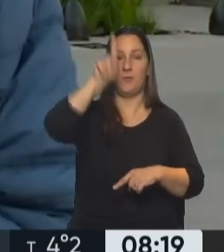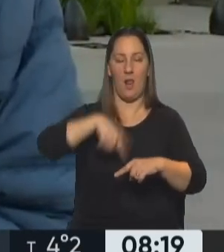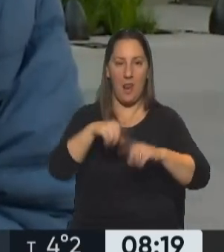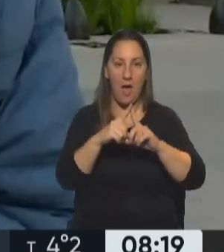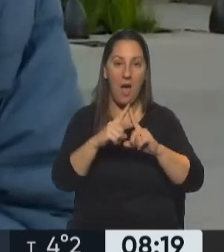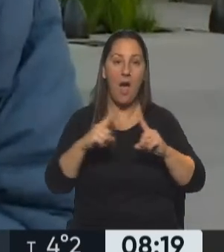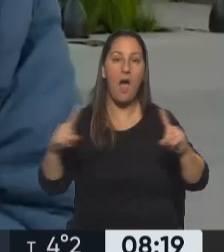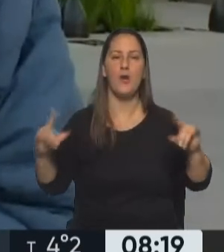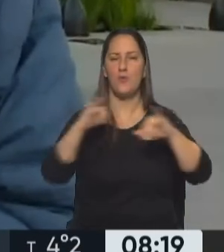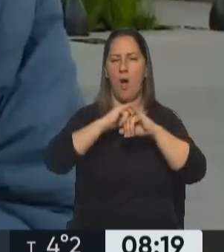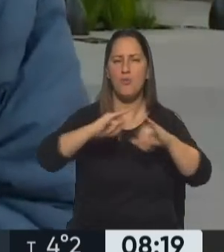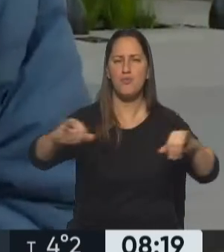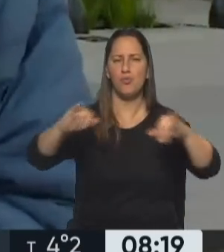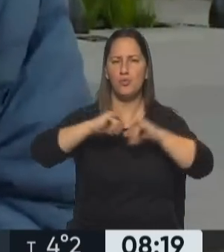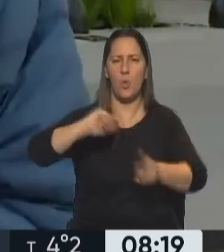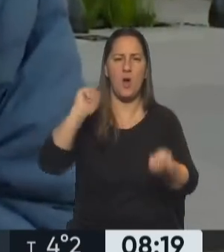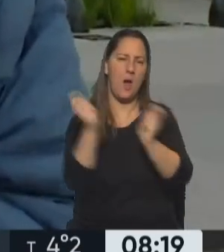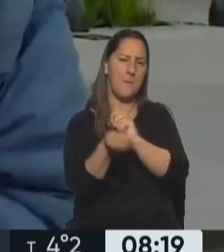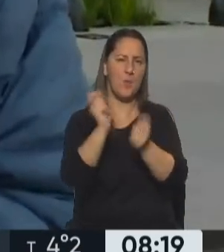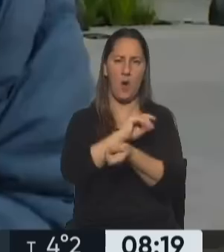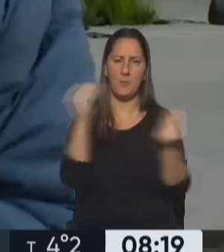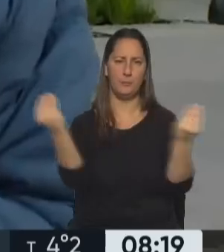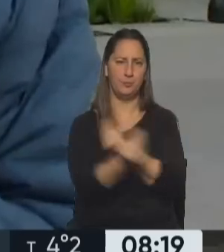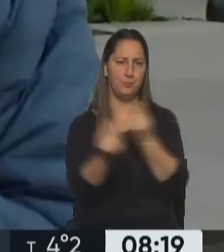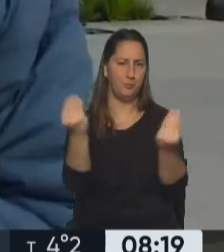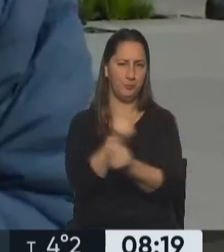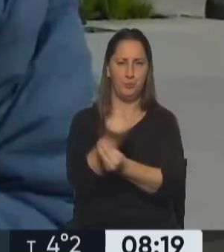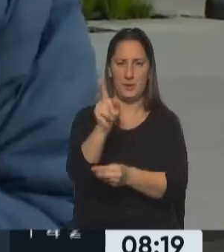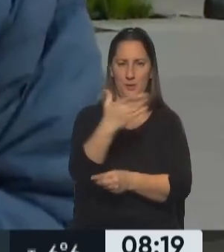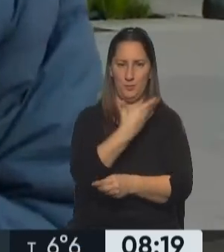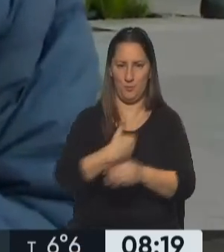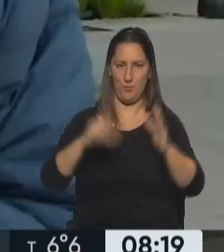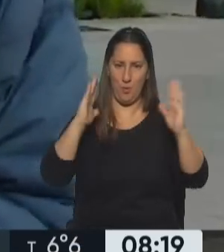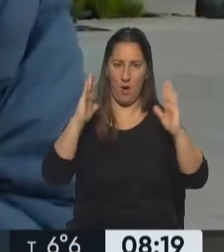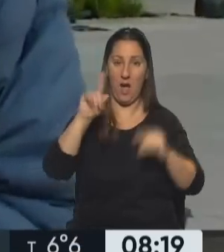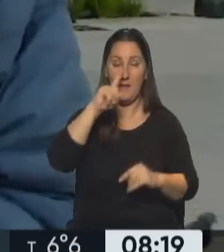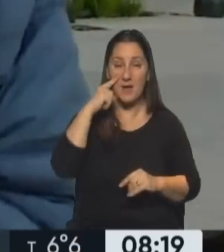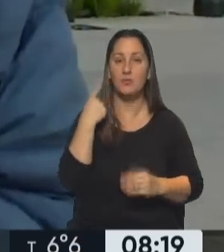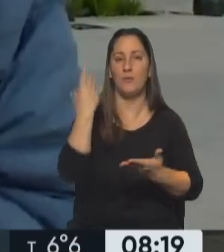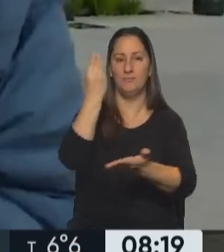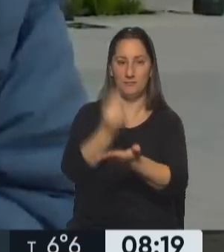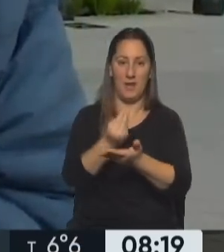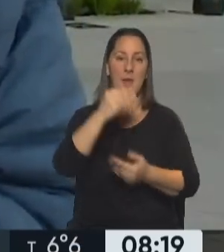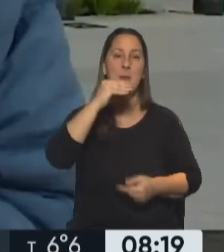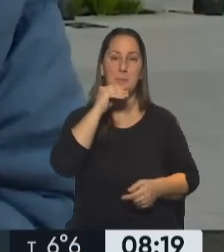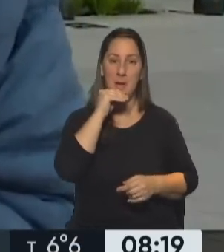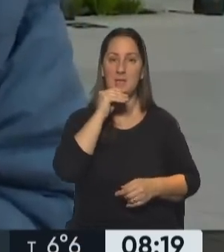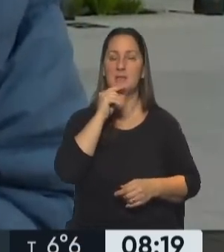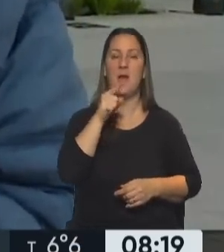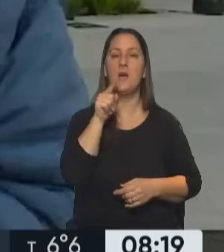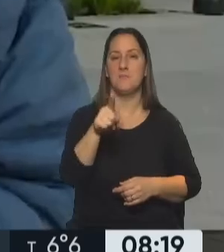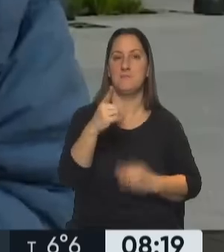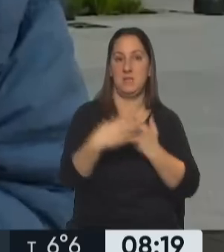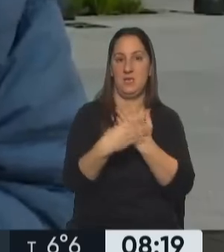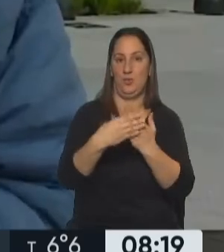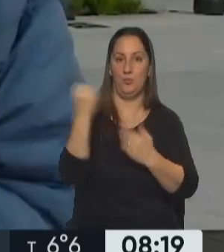se anunciaron los cambios que se introducen en la gestión de Alberto Fernández con la designación de Sergio Massa como